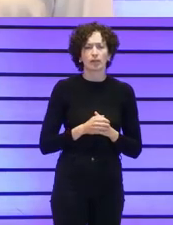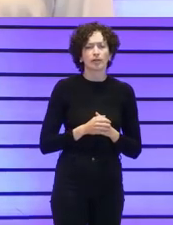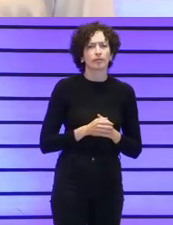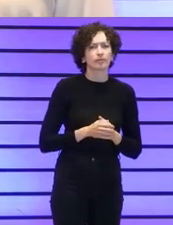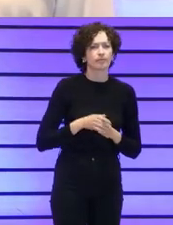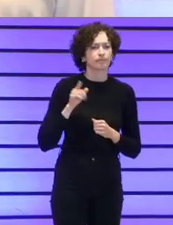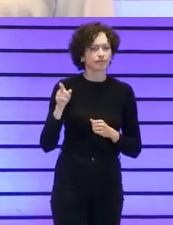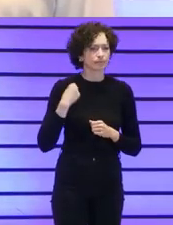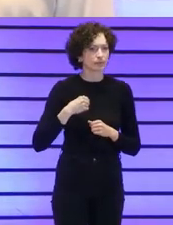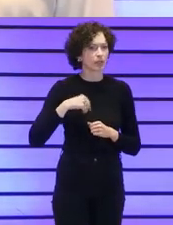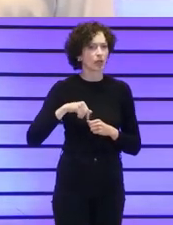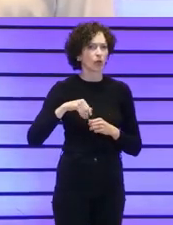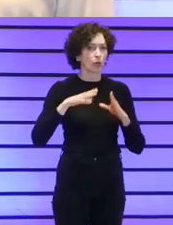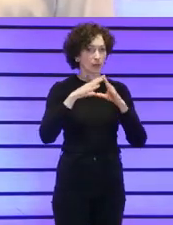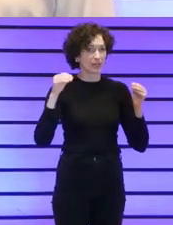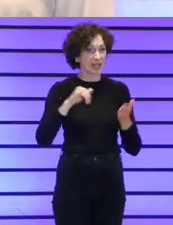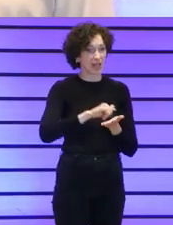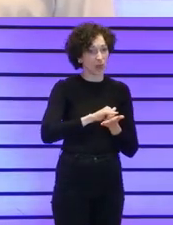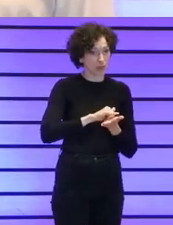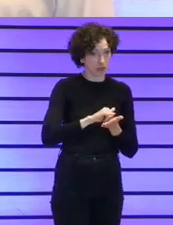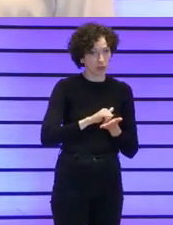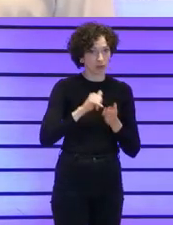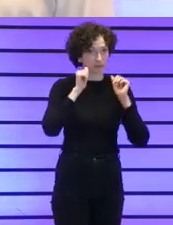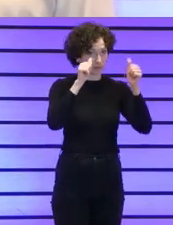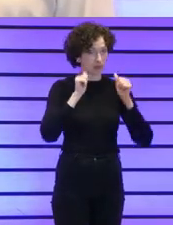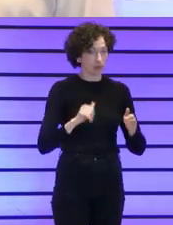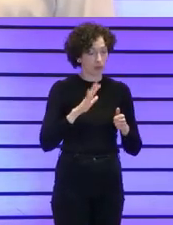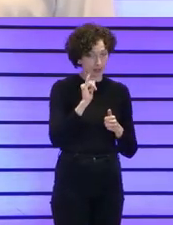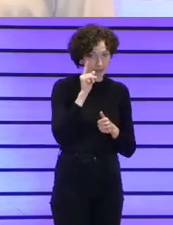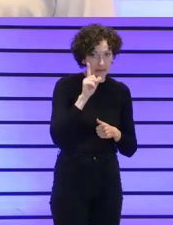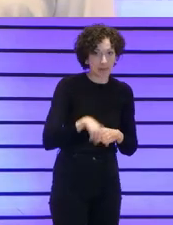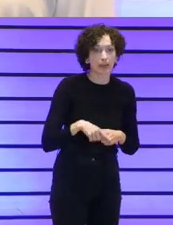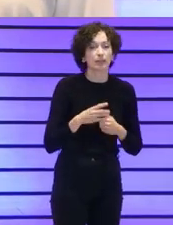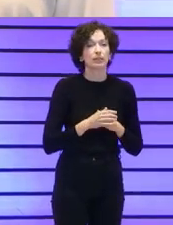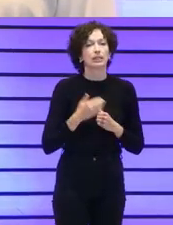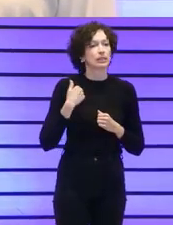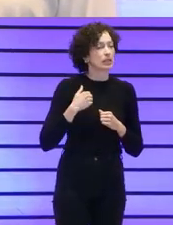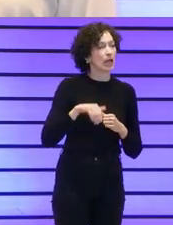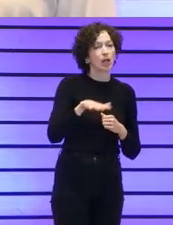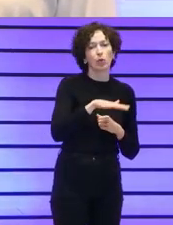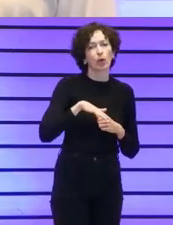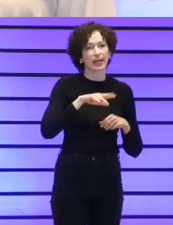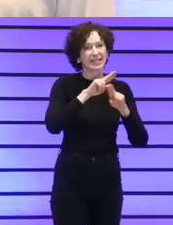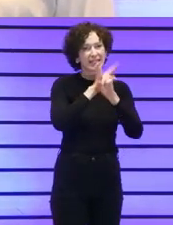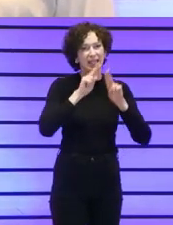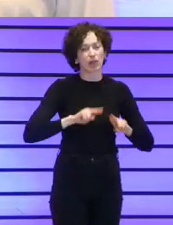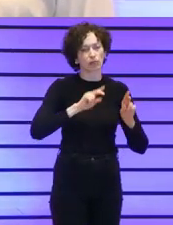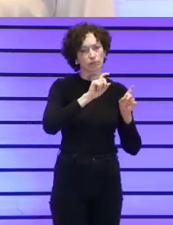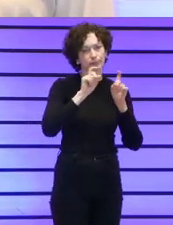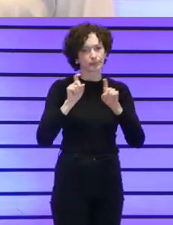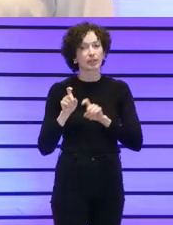MBA por la Universidad de Columbia, de Nueva York, ha pasado por muchos sitios internacionales, ha realizado